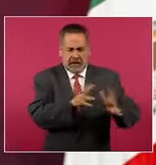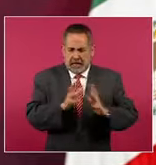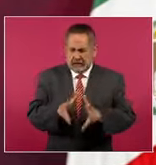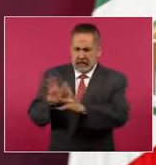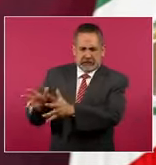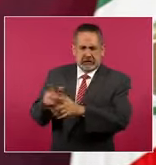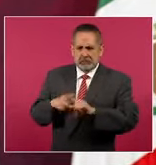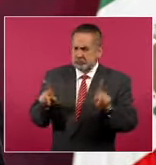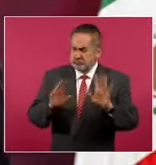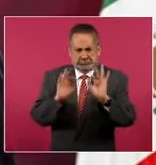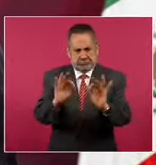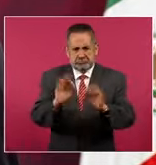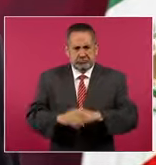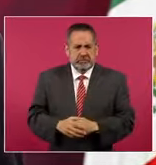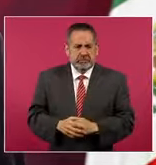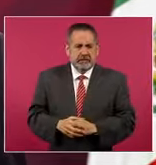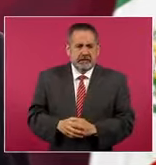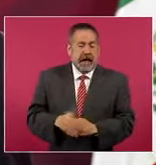Antes